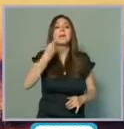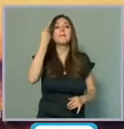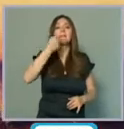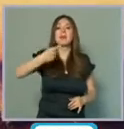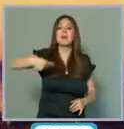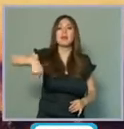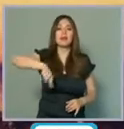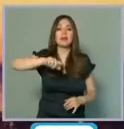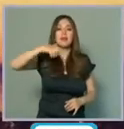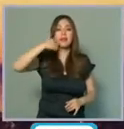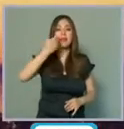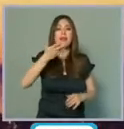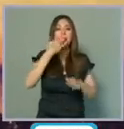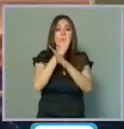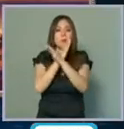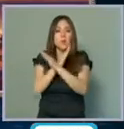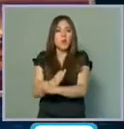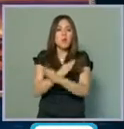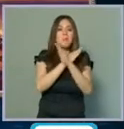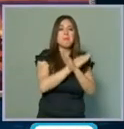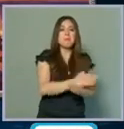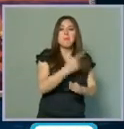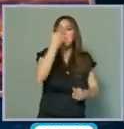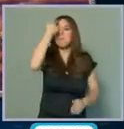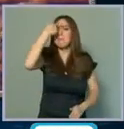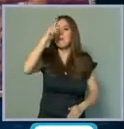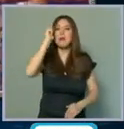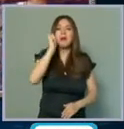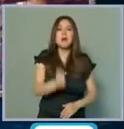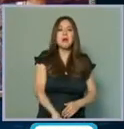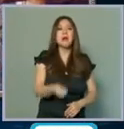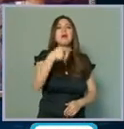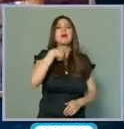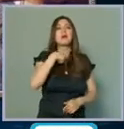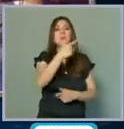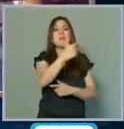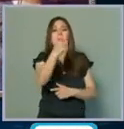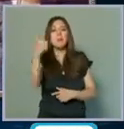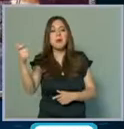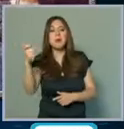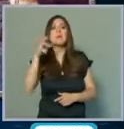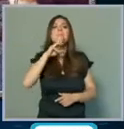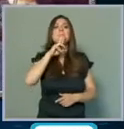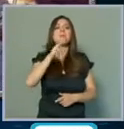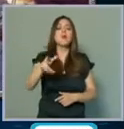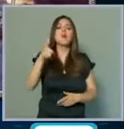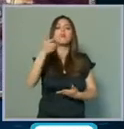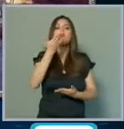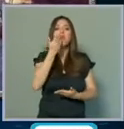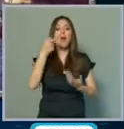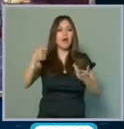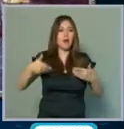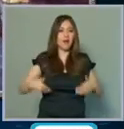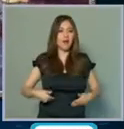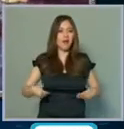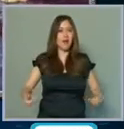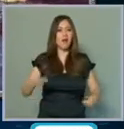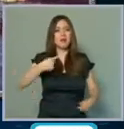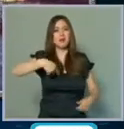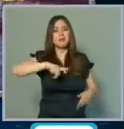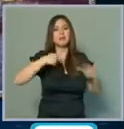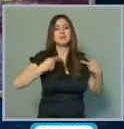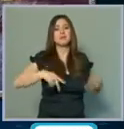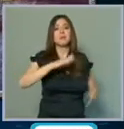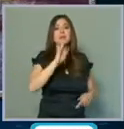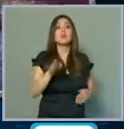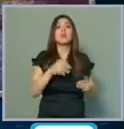todo, que era, es decir, ¿para qué disparar si los puedo matar de hambre? Hay que decir que los tejanos y Estados Unidos se portaron